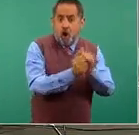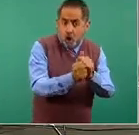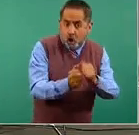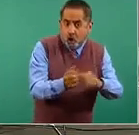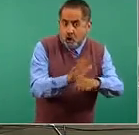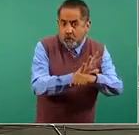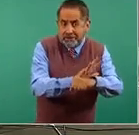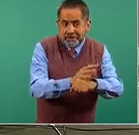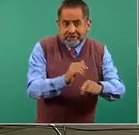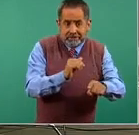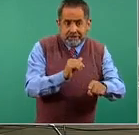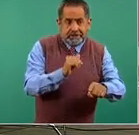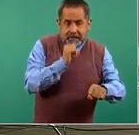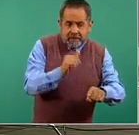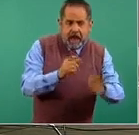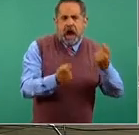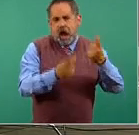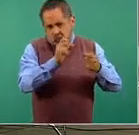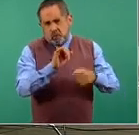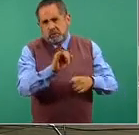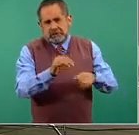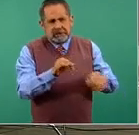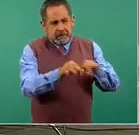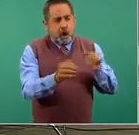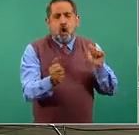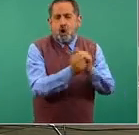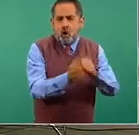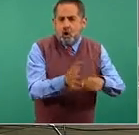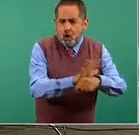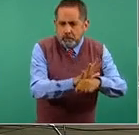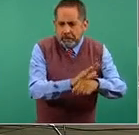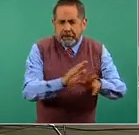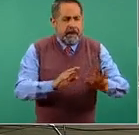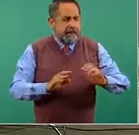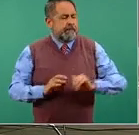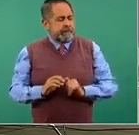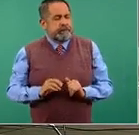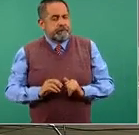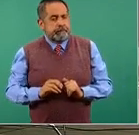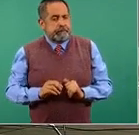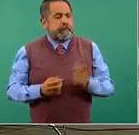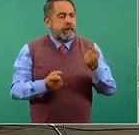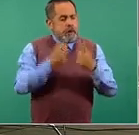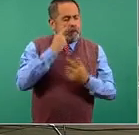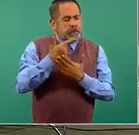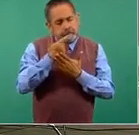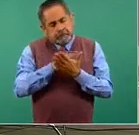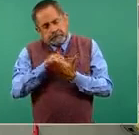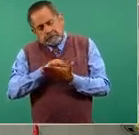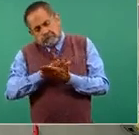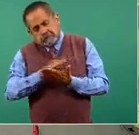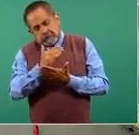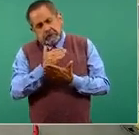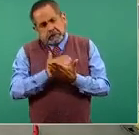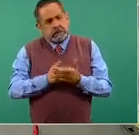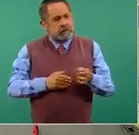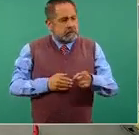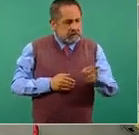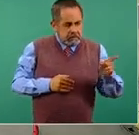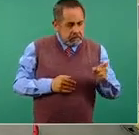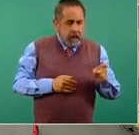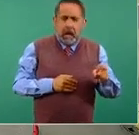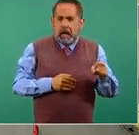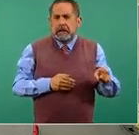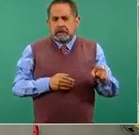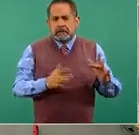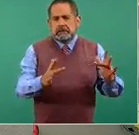de exposición al virus SARS-CoV-2. En varios casos se ha podido documentar que las personas están en